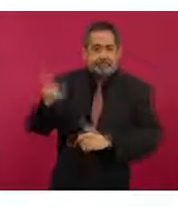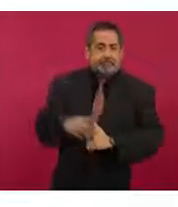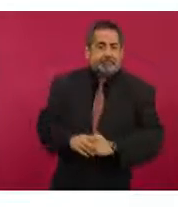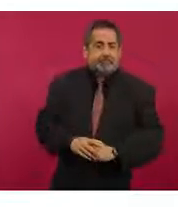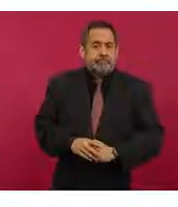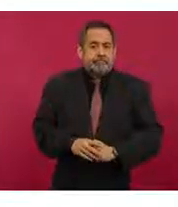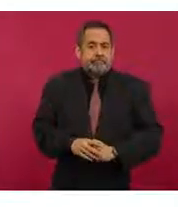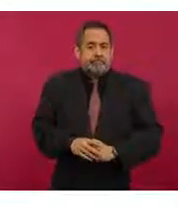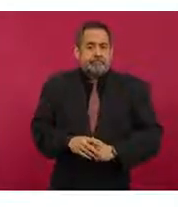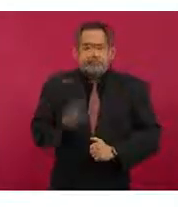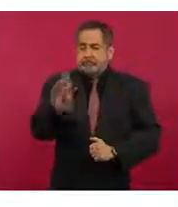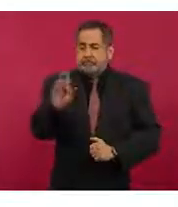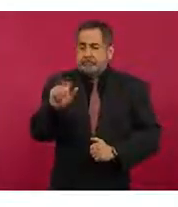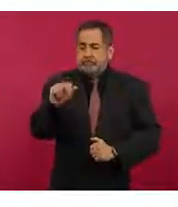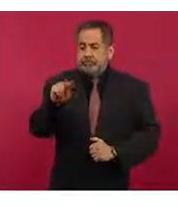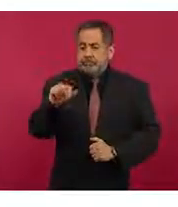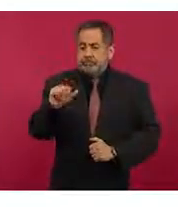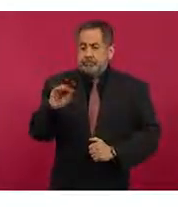Banamex,